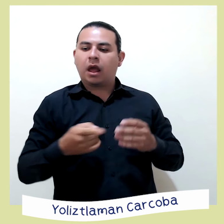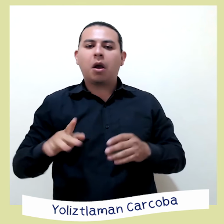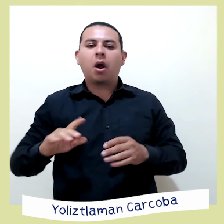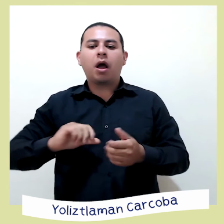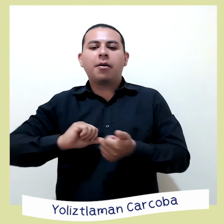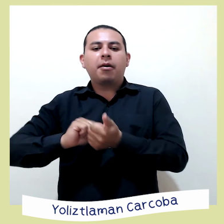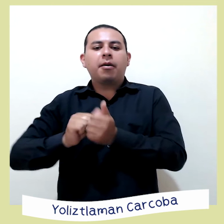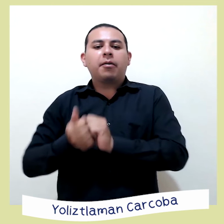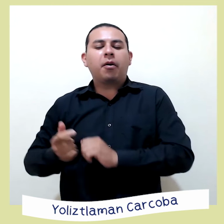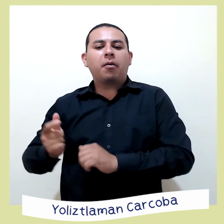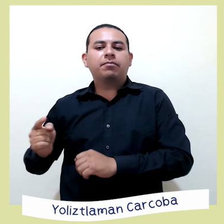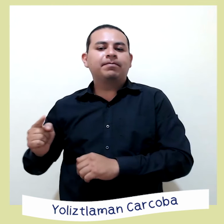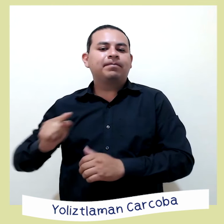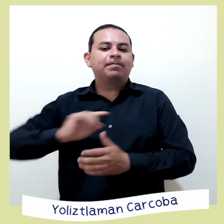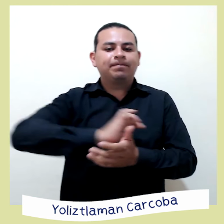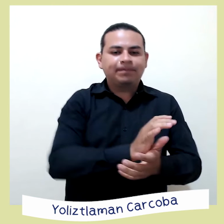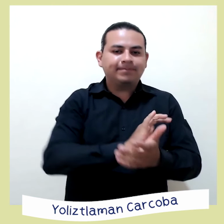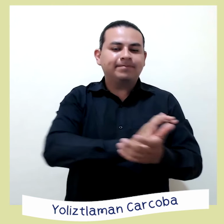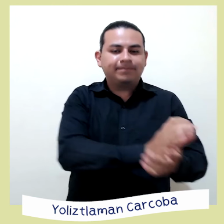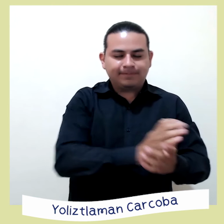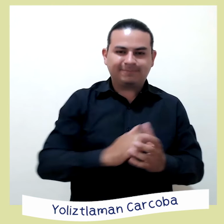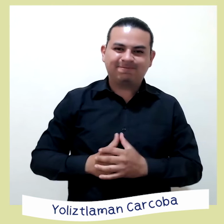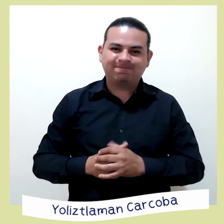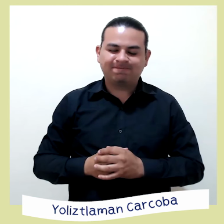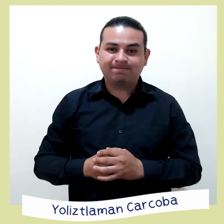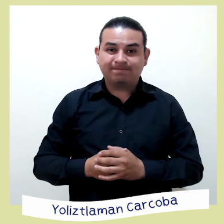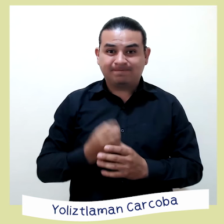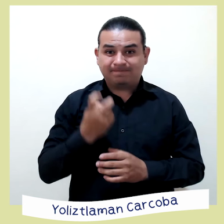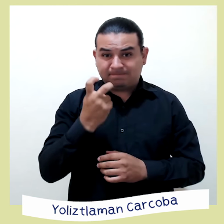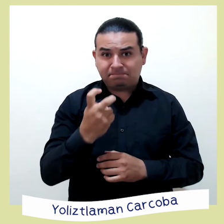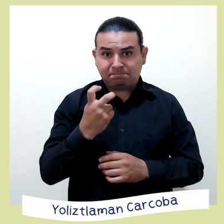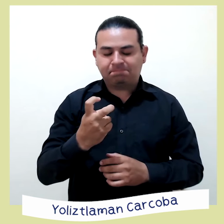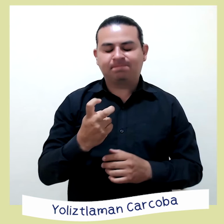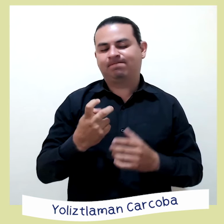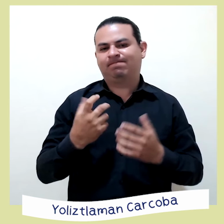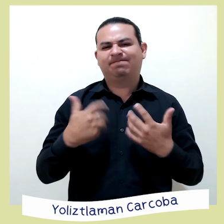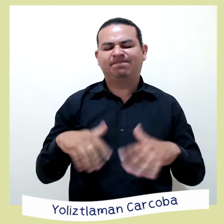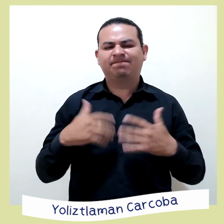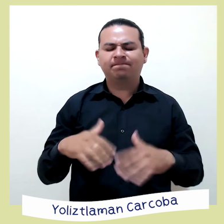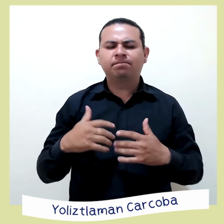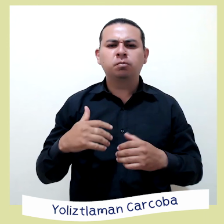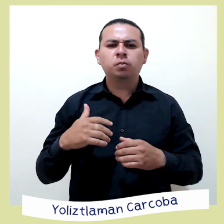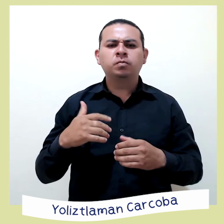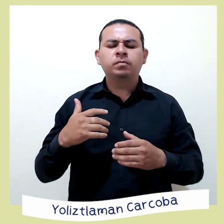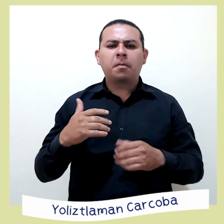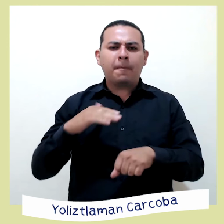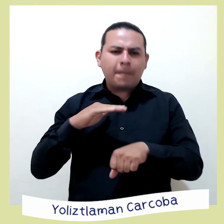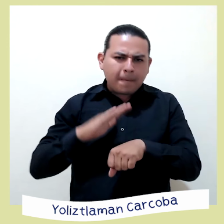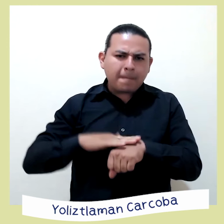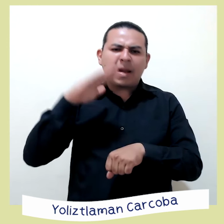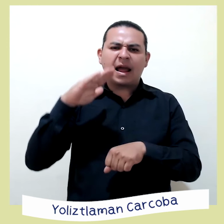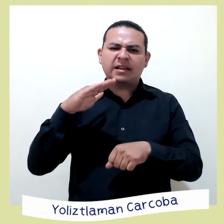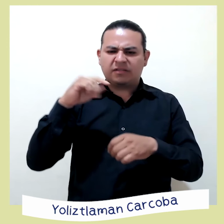se conduce y determinan en buena medida las acciones de